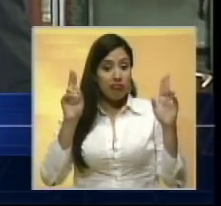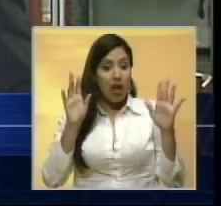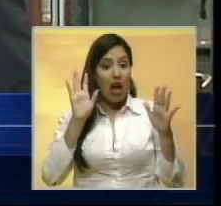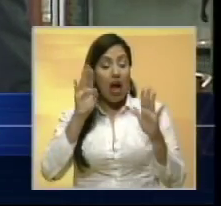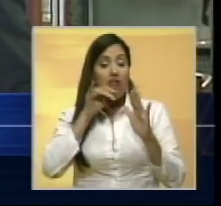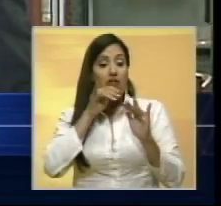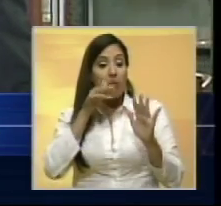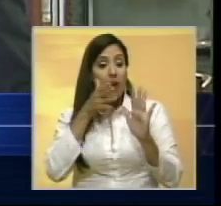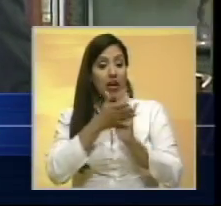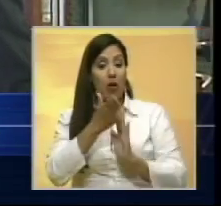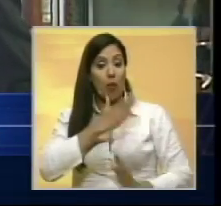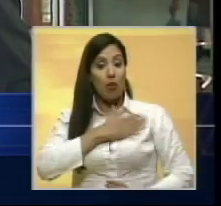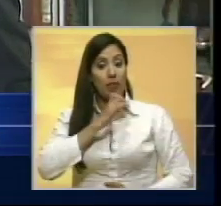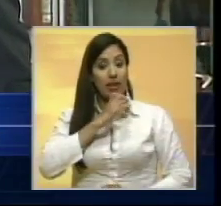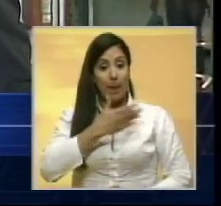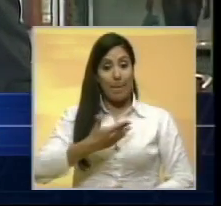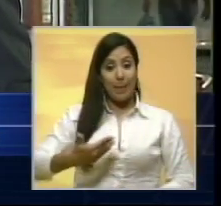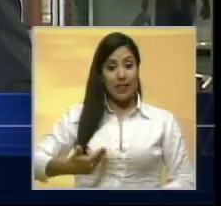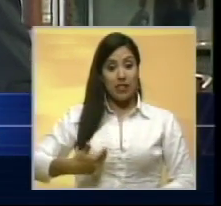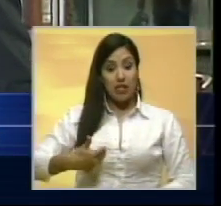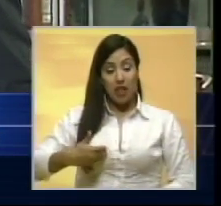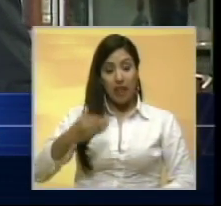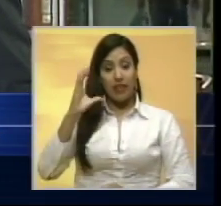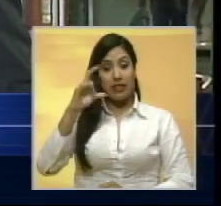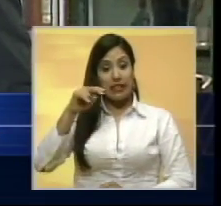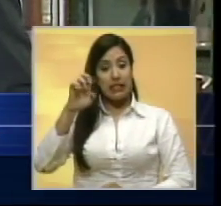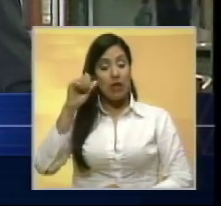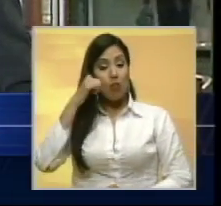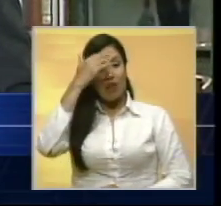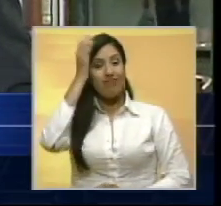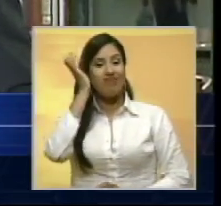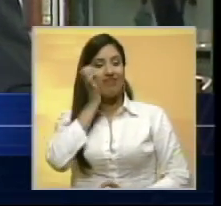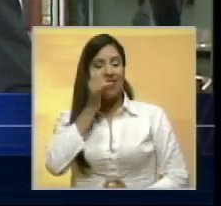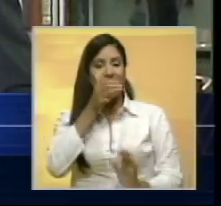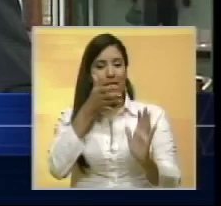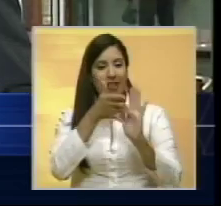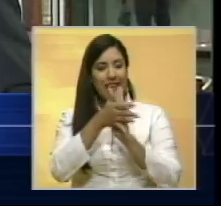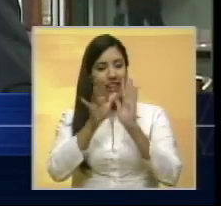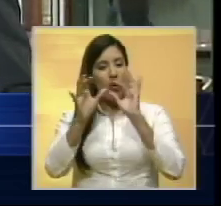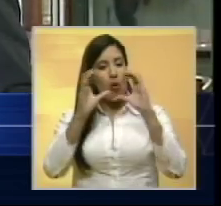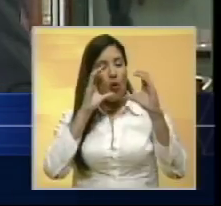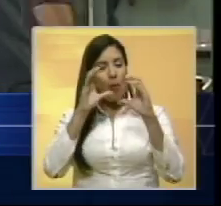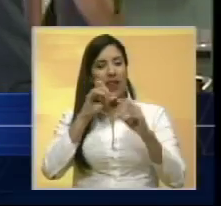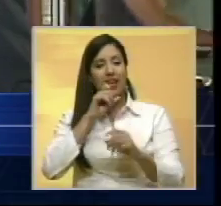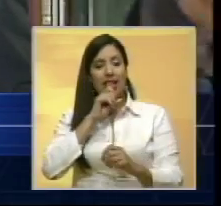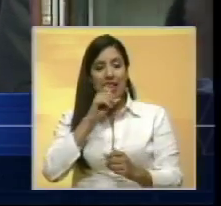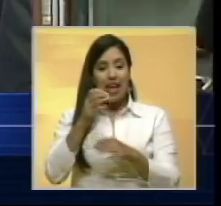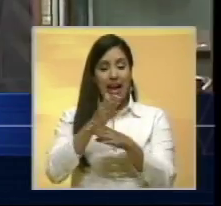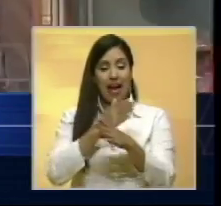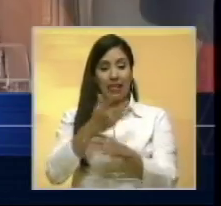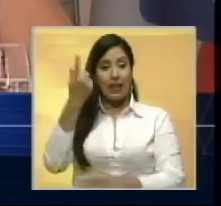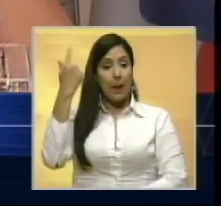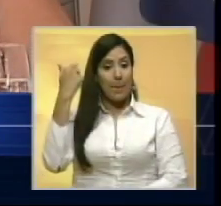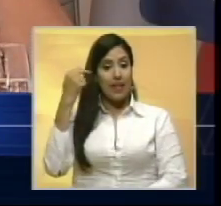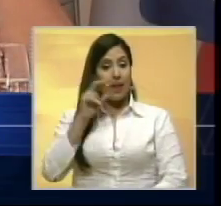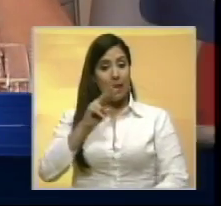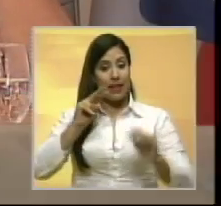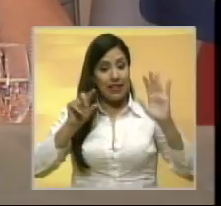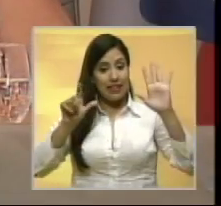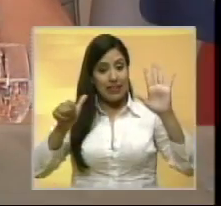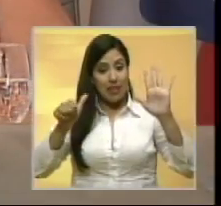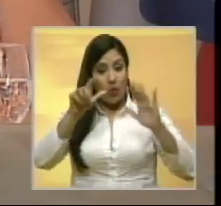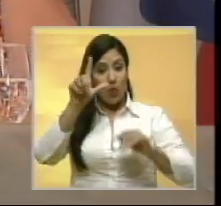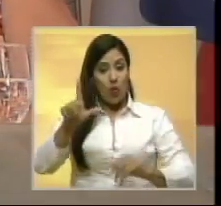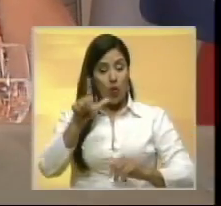lo anunció la propia presidenta del CNE, Tibisay Lucena, a través de un comunicado que emitió el pasado 26 de